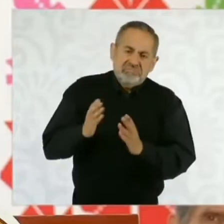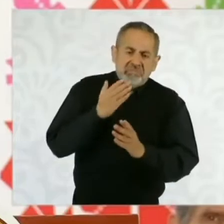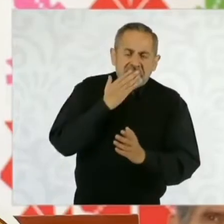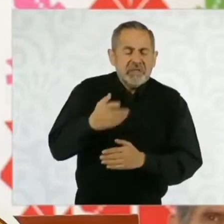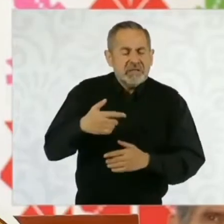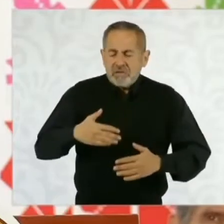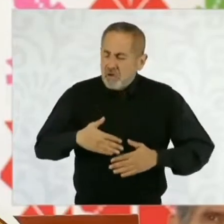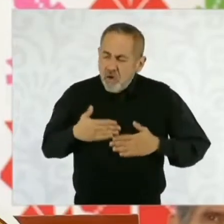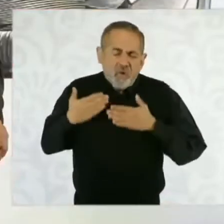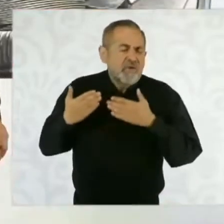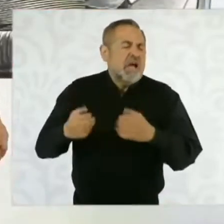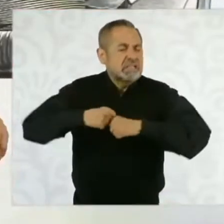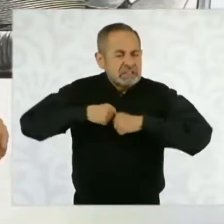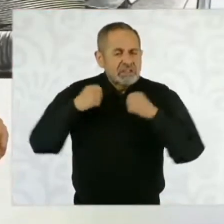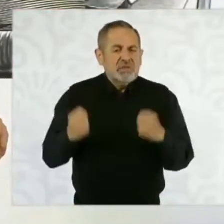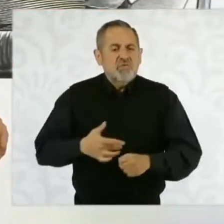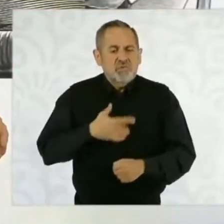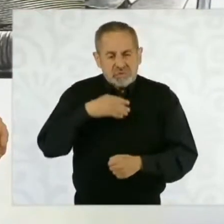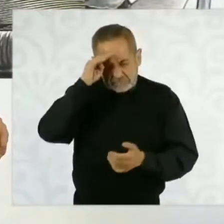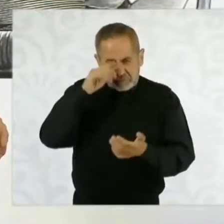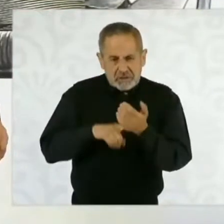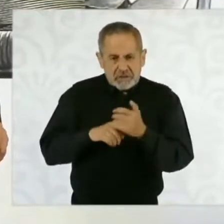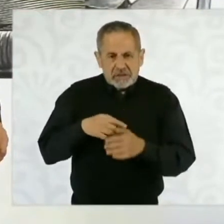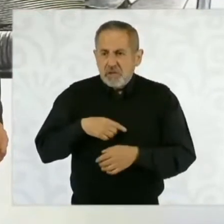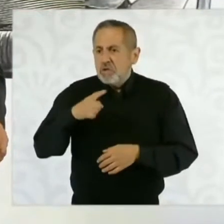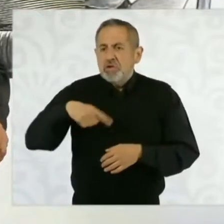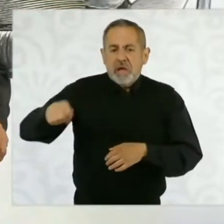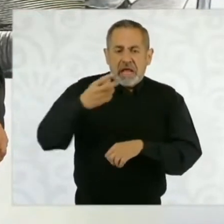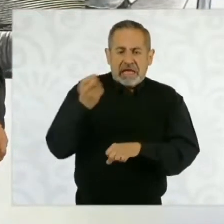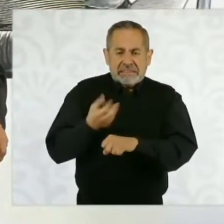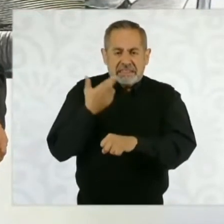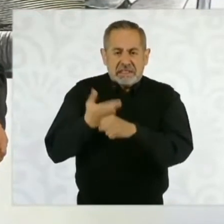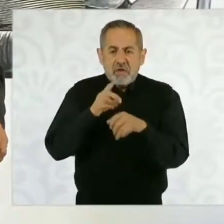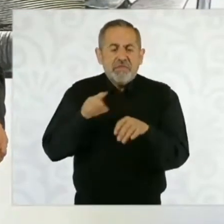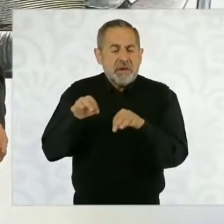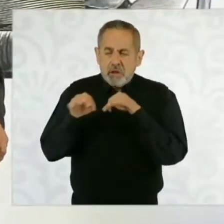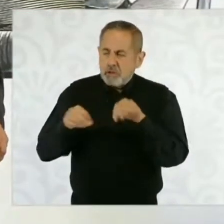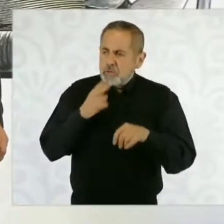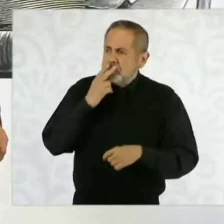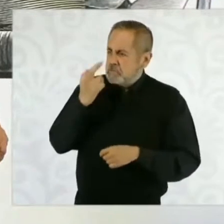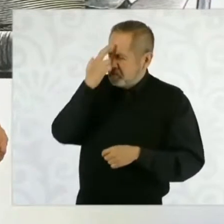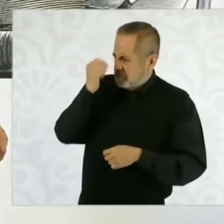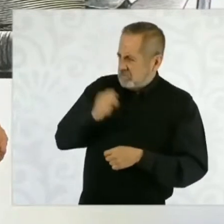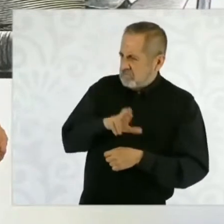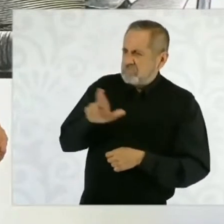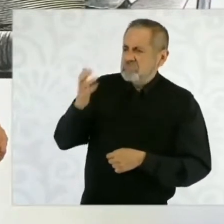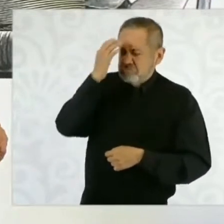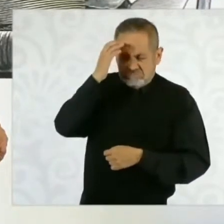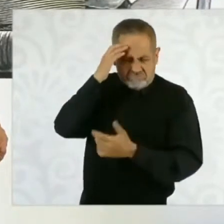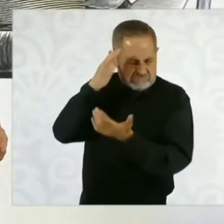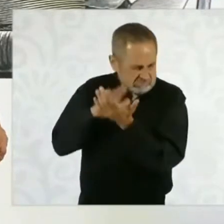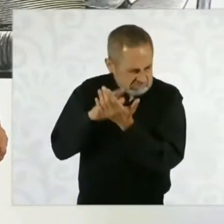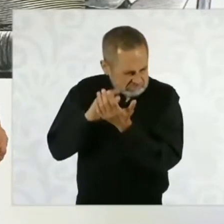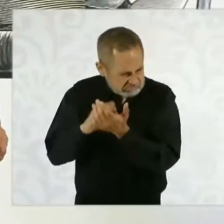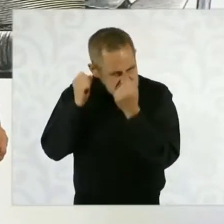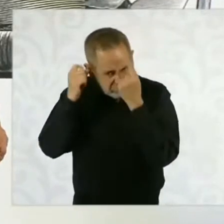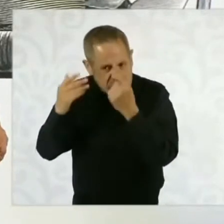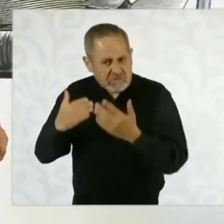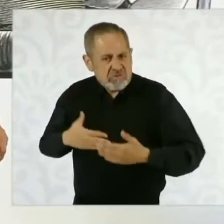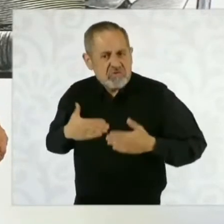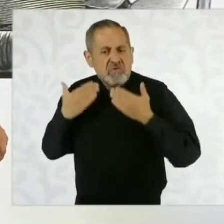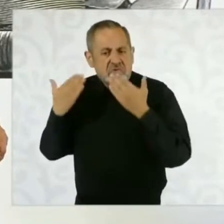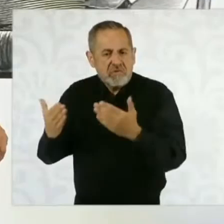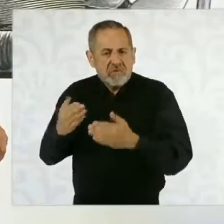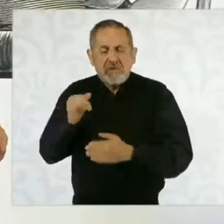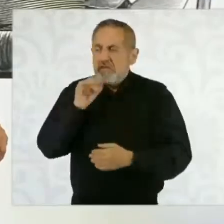mucha confianza, reiteramos nuestro aprecio a nuestro secretario del Trabajo, no solo el reconocimiento y la confianza,